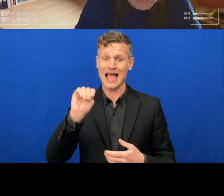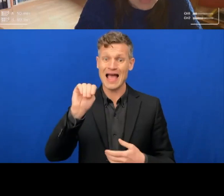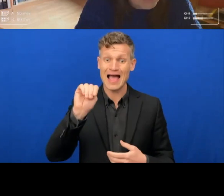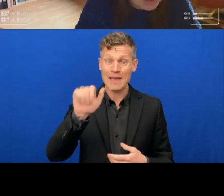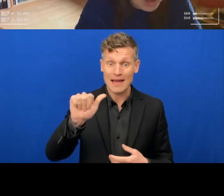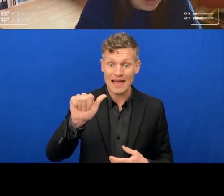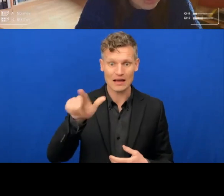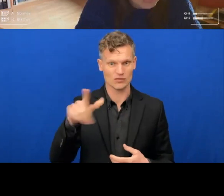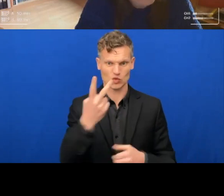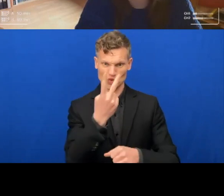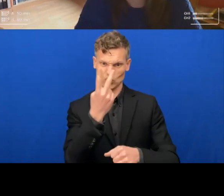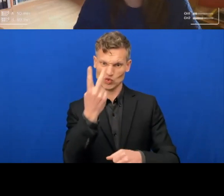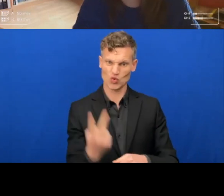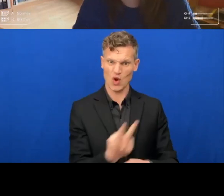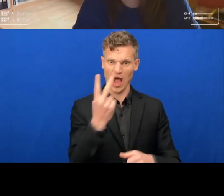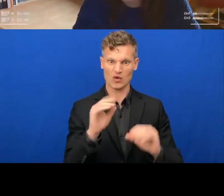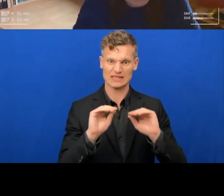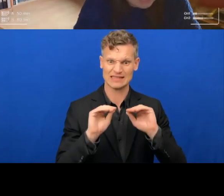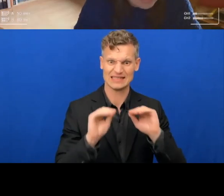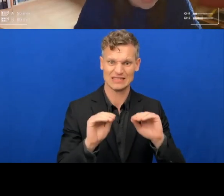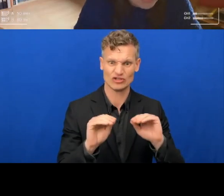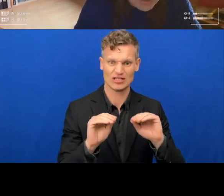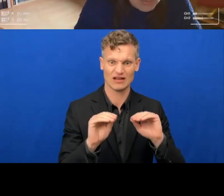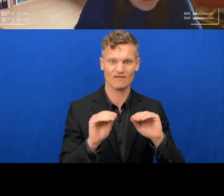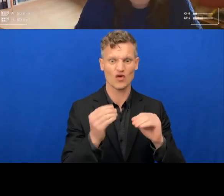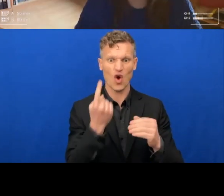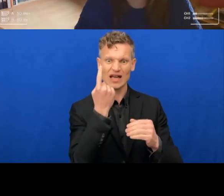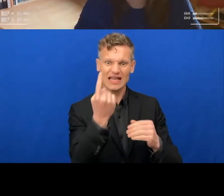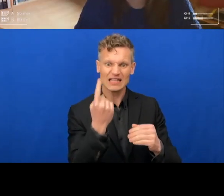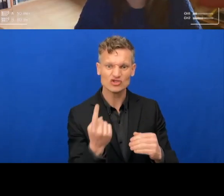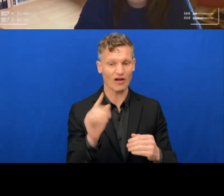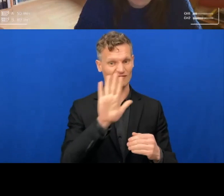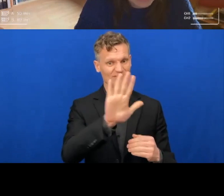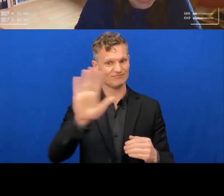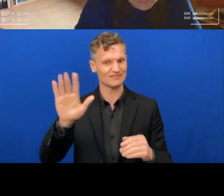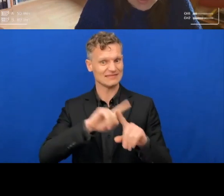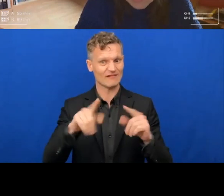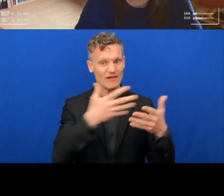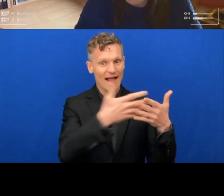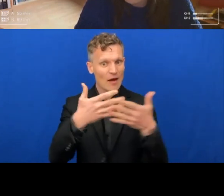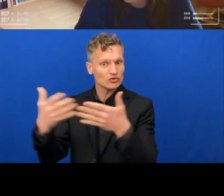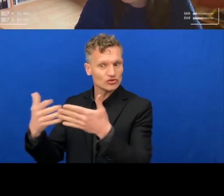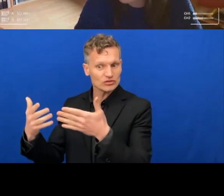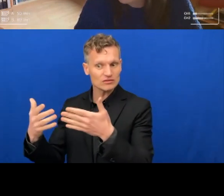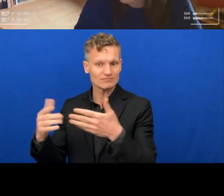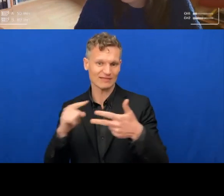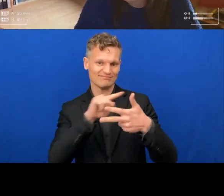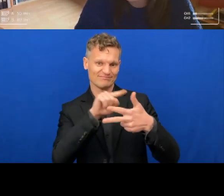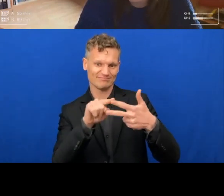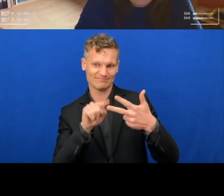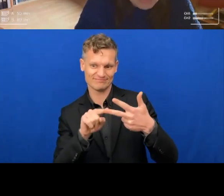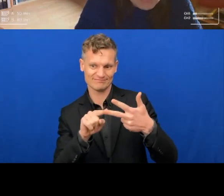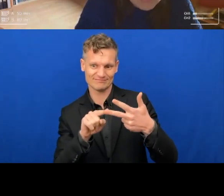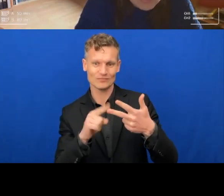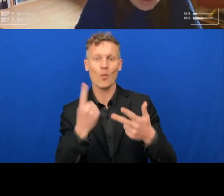interpretación solamente había 2 horas en aula para cada una de las lenguas extranjeras que hubiera